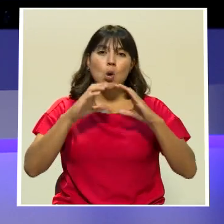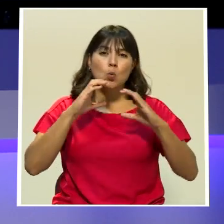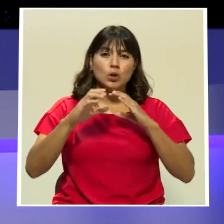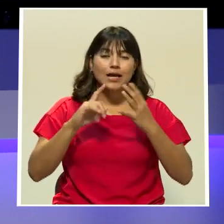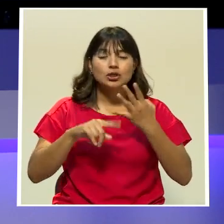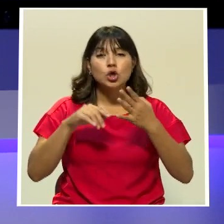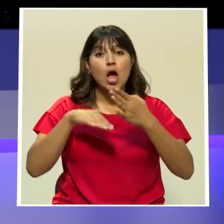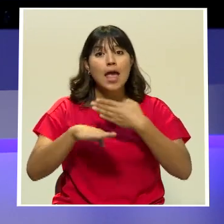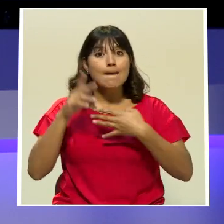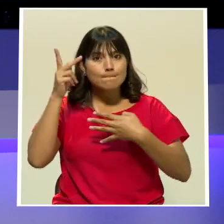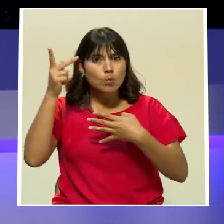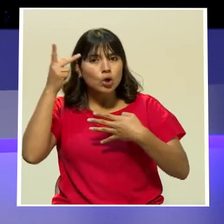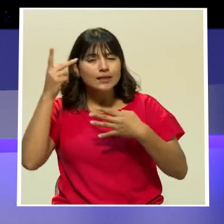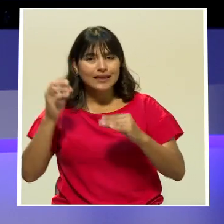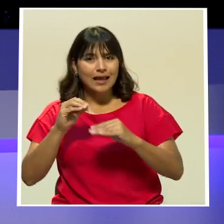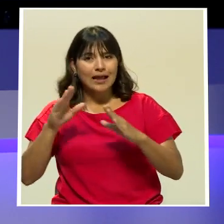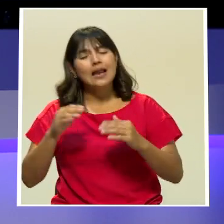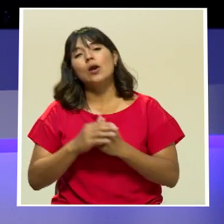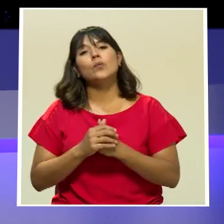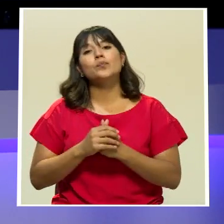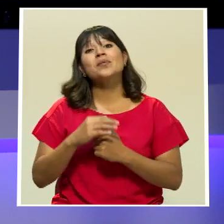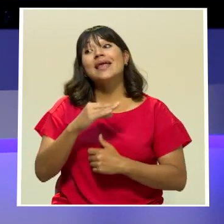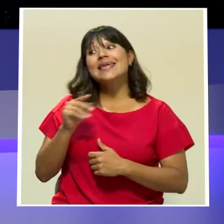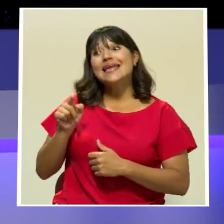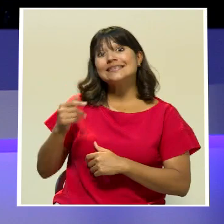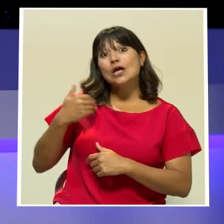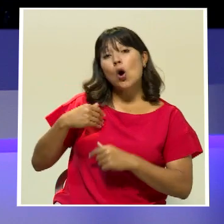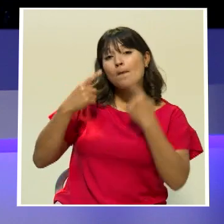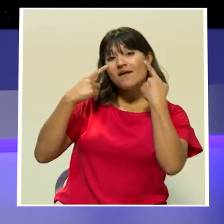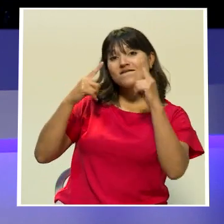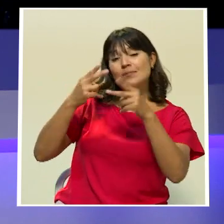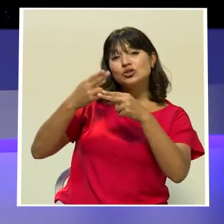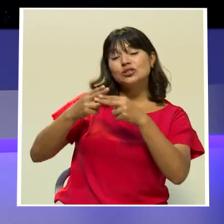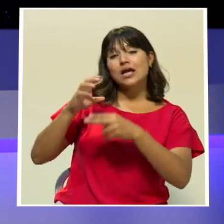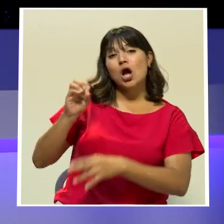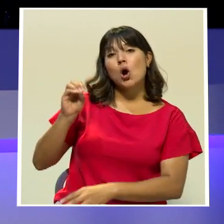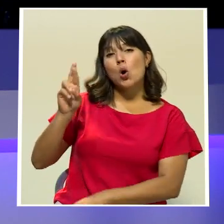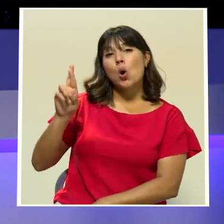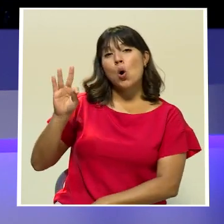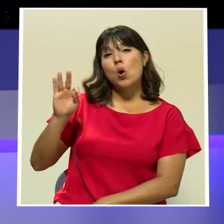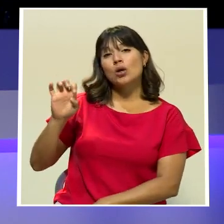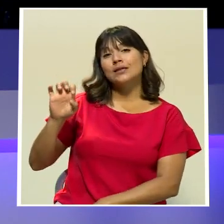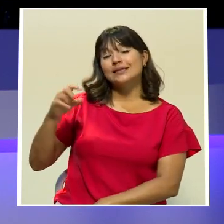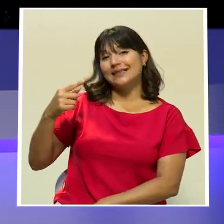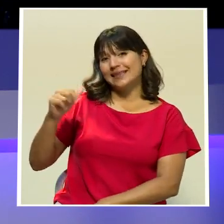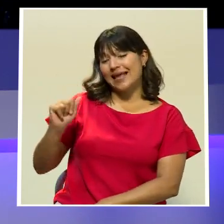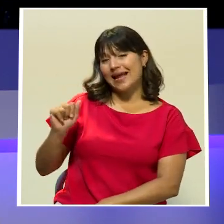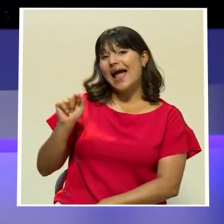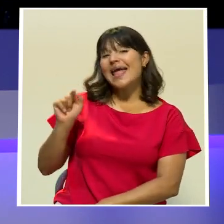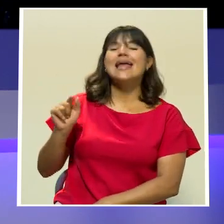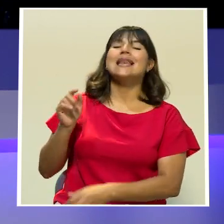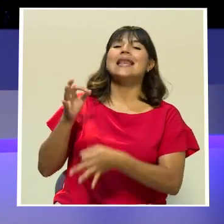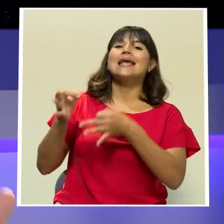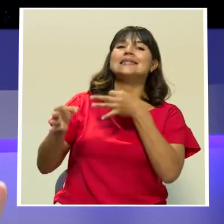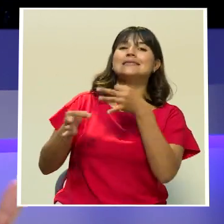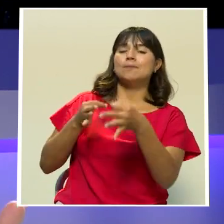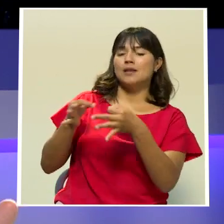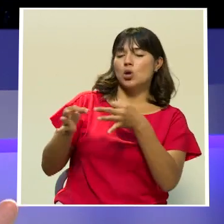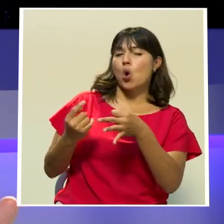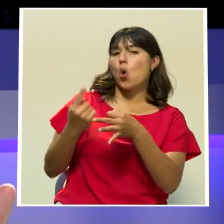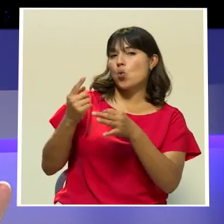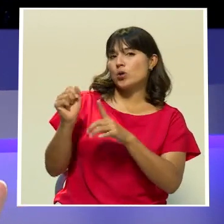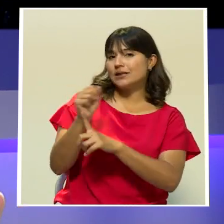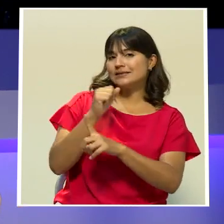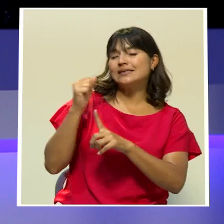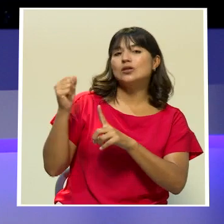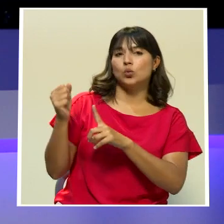Y él describía un fenómeno de rebelión de las masas que estaba precedido